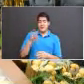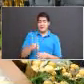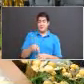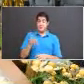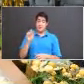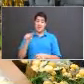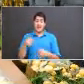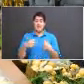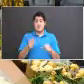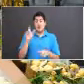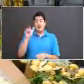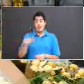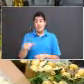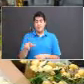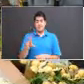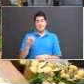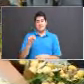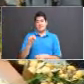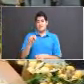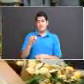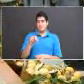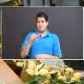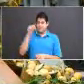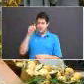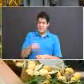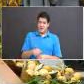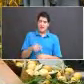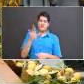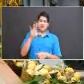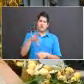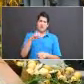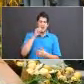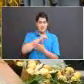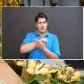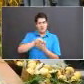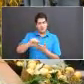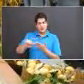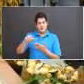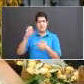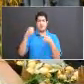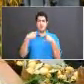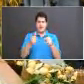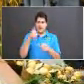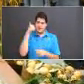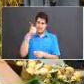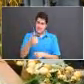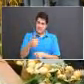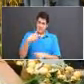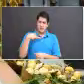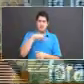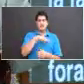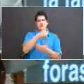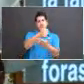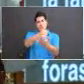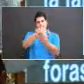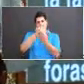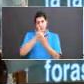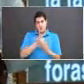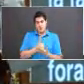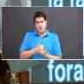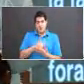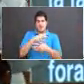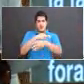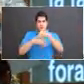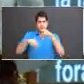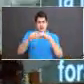de esta manera. No, señores, esto es algo sagrado, santo, que al hacerlo bien nos va a ayudar y nos va a transformar en